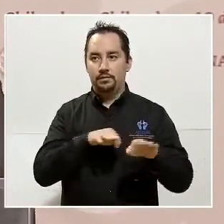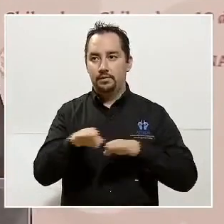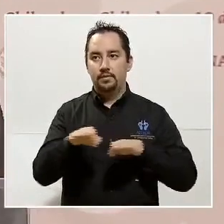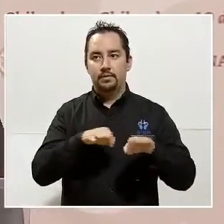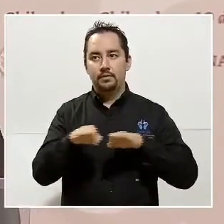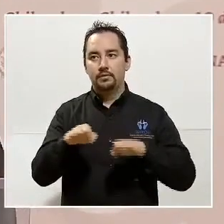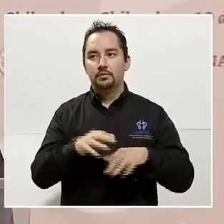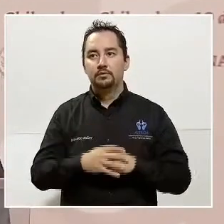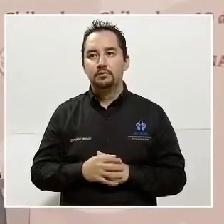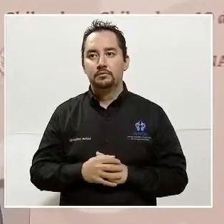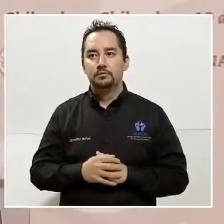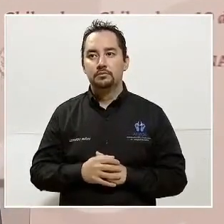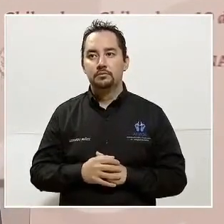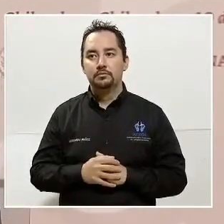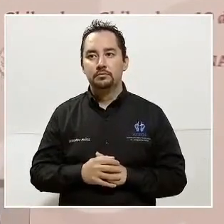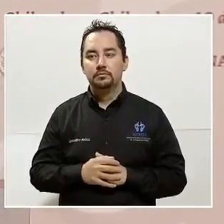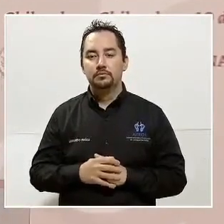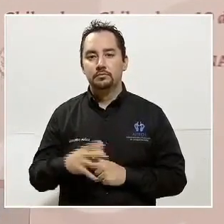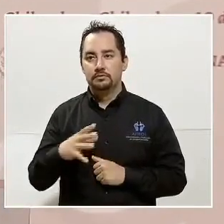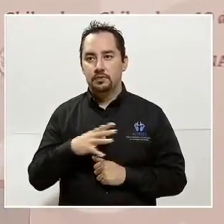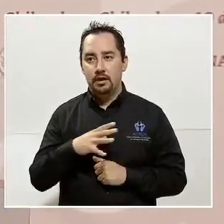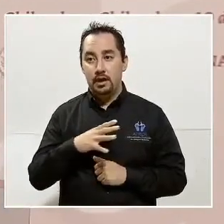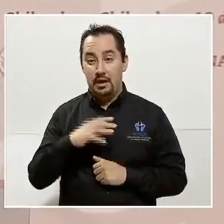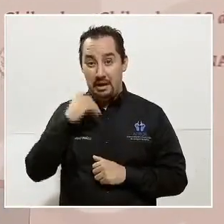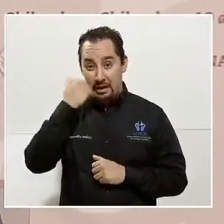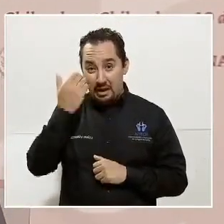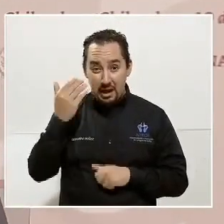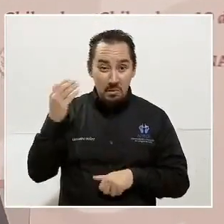Quería muchas, pero